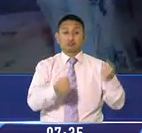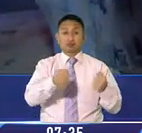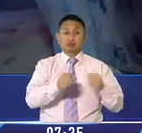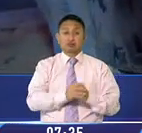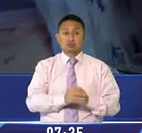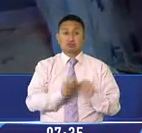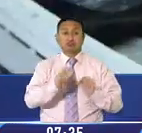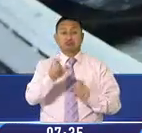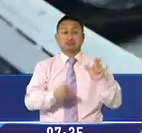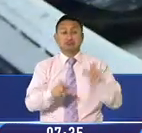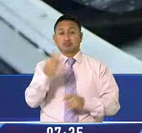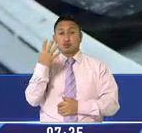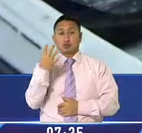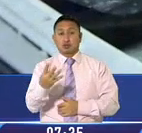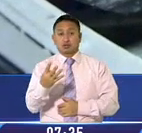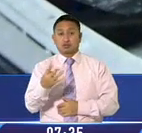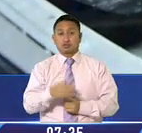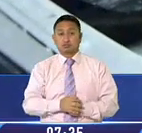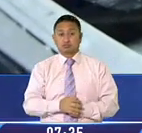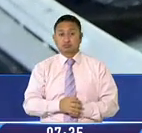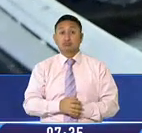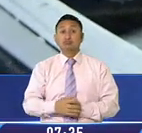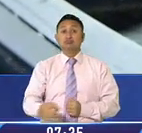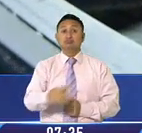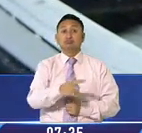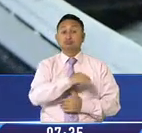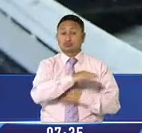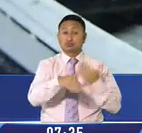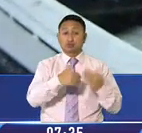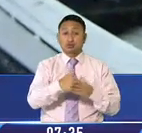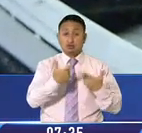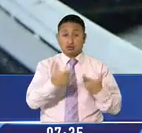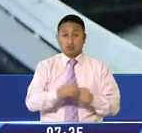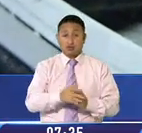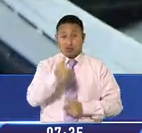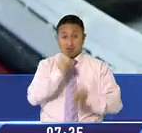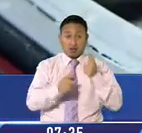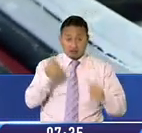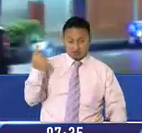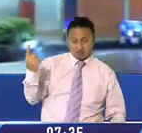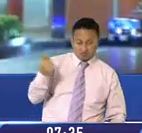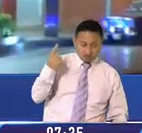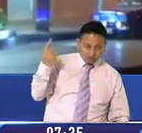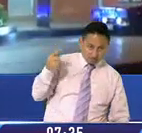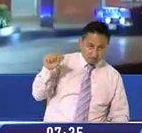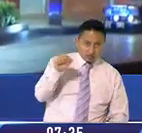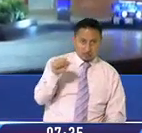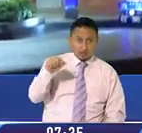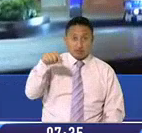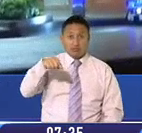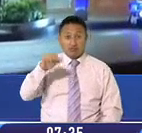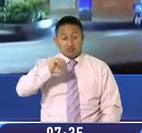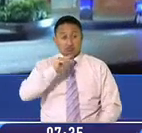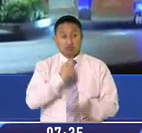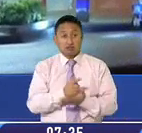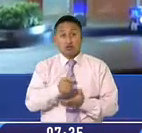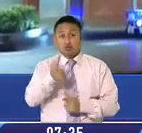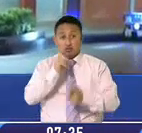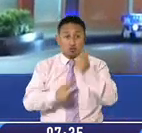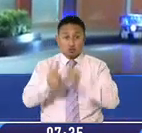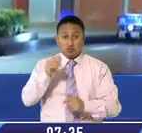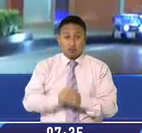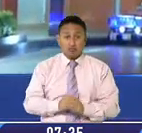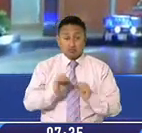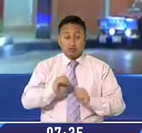movilizaban varias personas, quienes aparentemente se encontraban en estado etílico. Venían mareados, venían tomando, todos